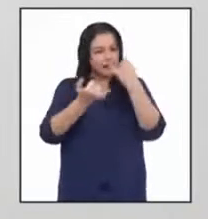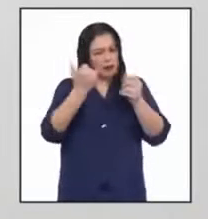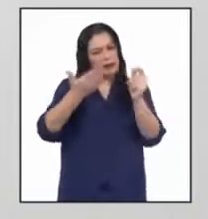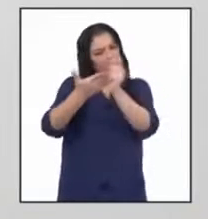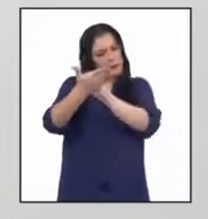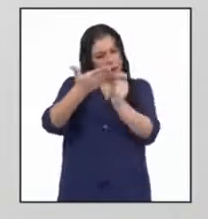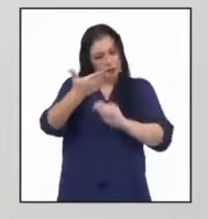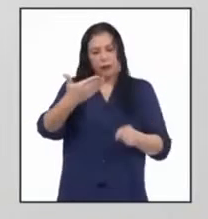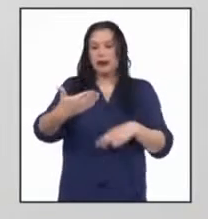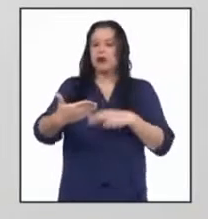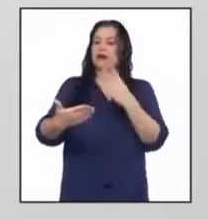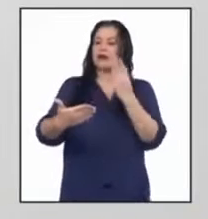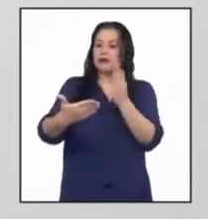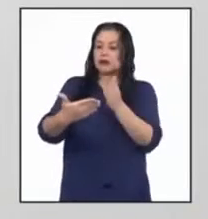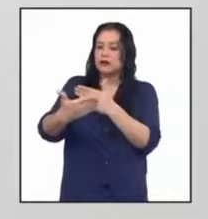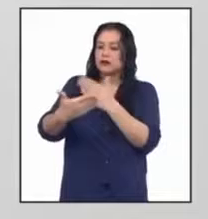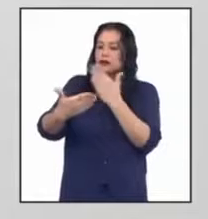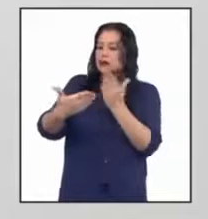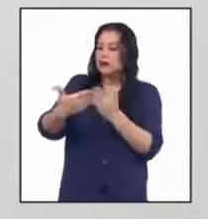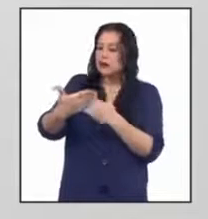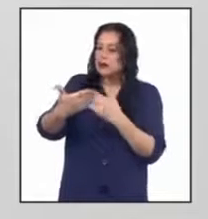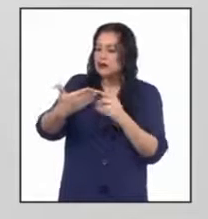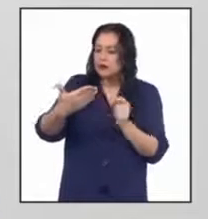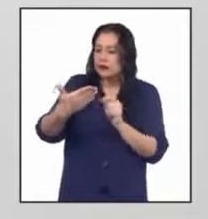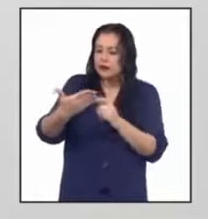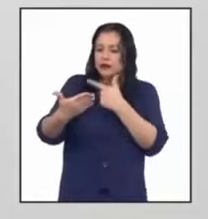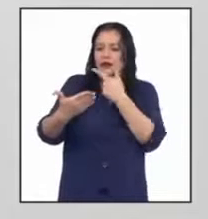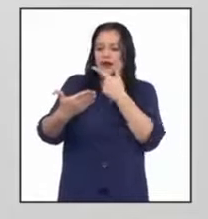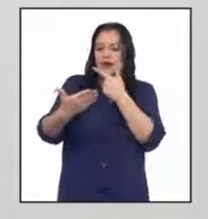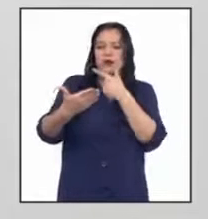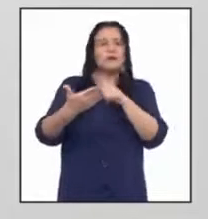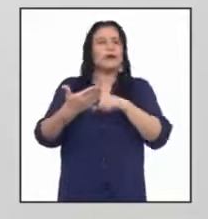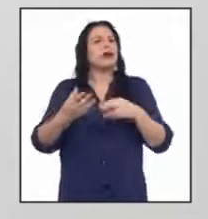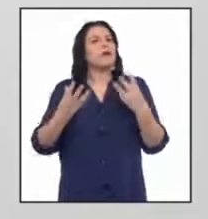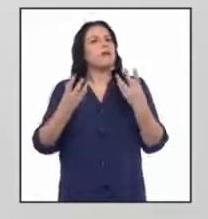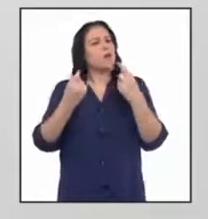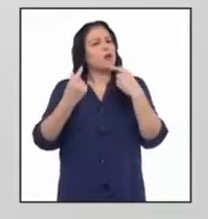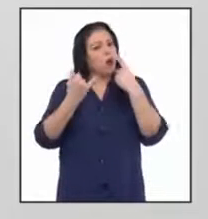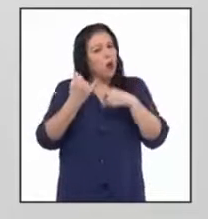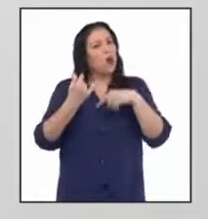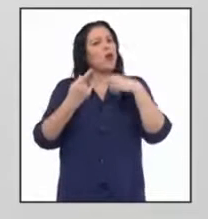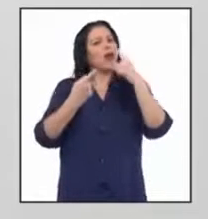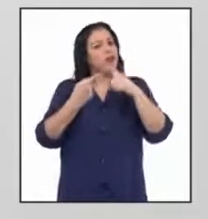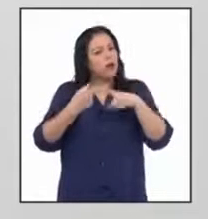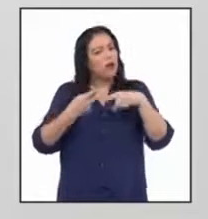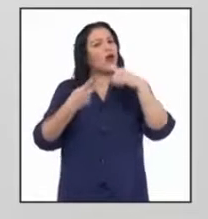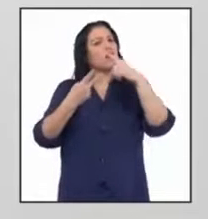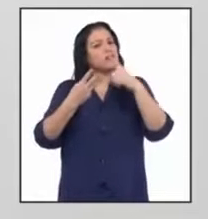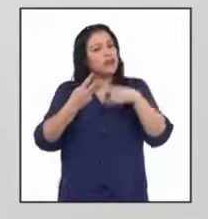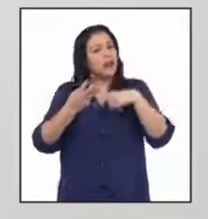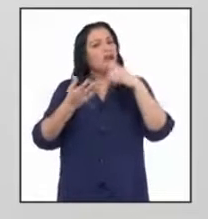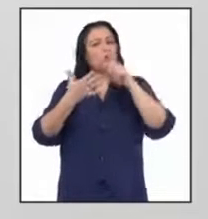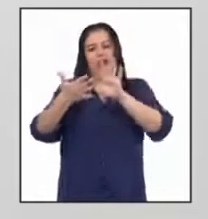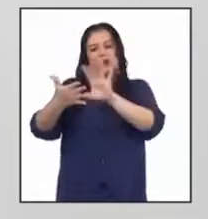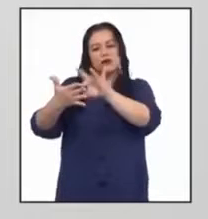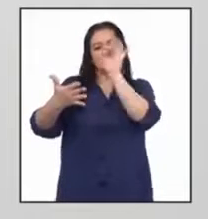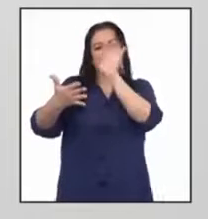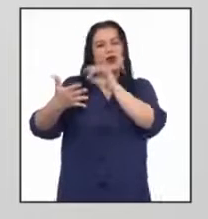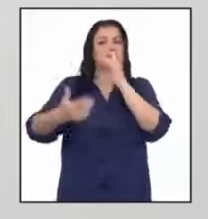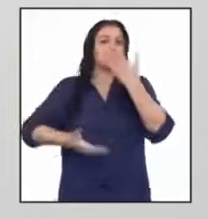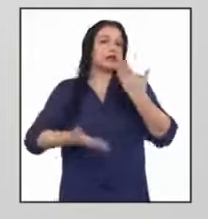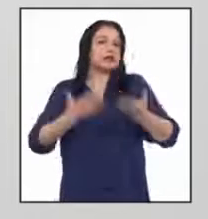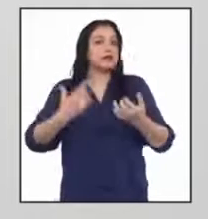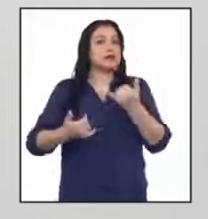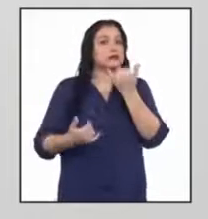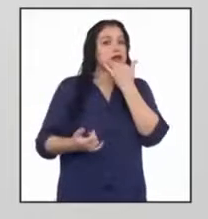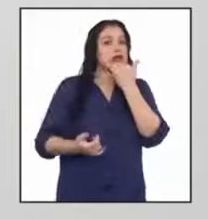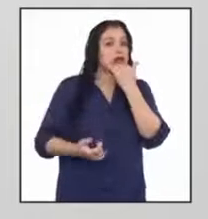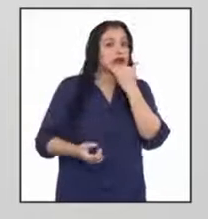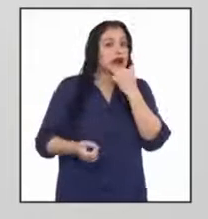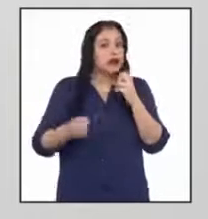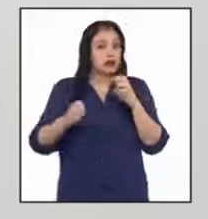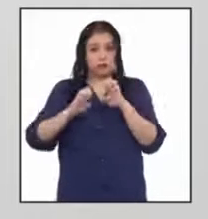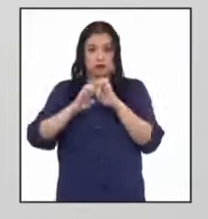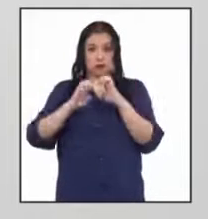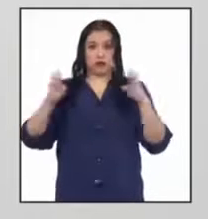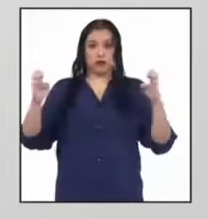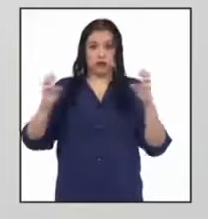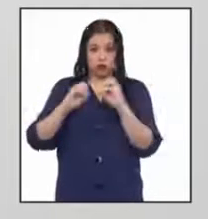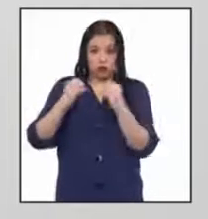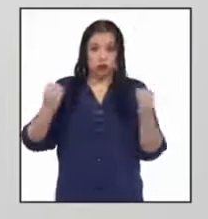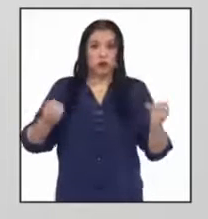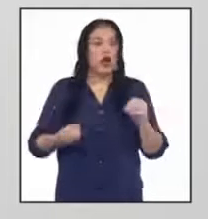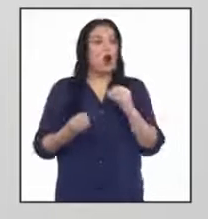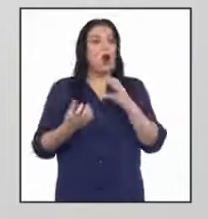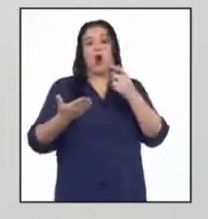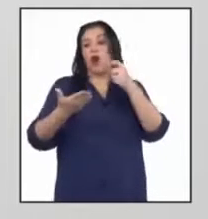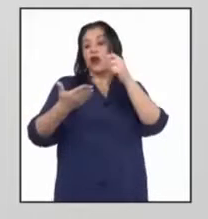Al terminar de escribir un borrador, se debe revisar varias veces para identificar desde errores de estructura